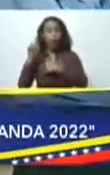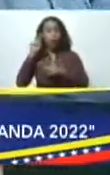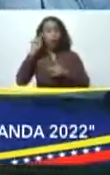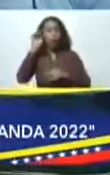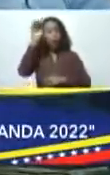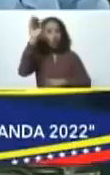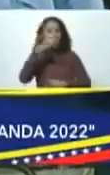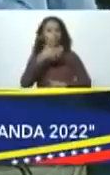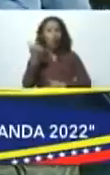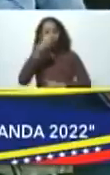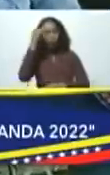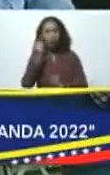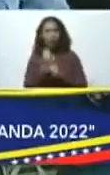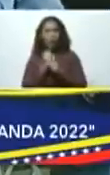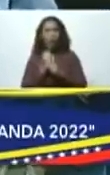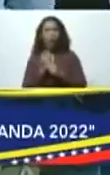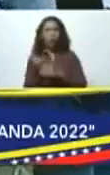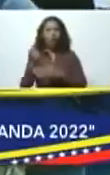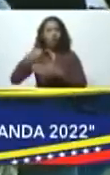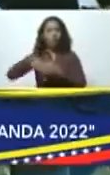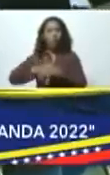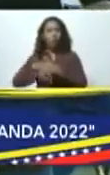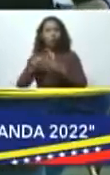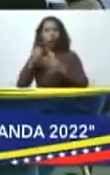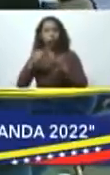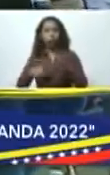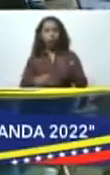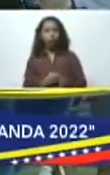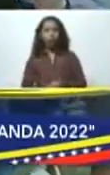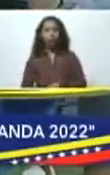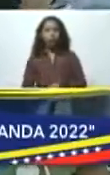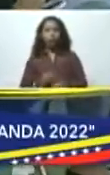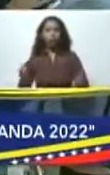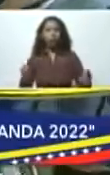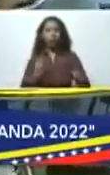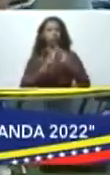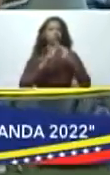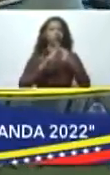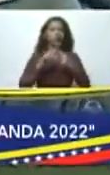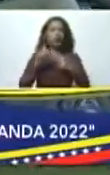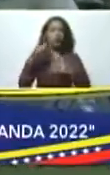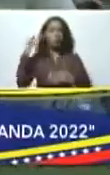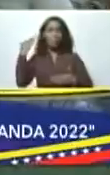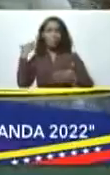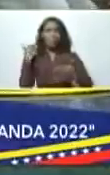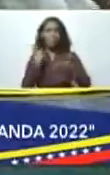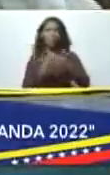mejor, un mejor trabajo, un mejor ingreso, lo que encontraron fue una pared.